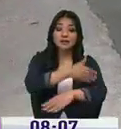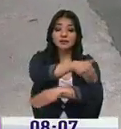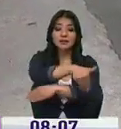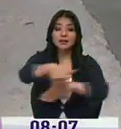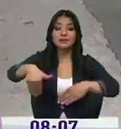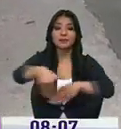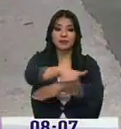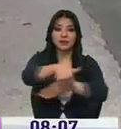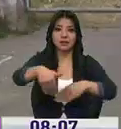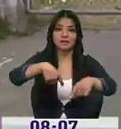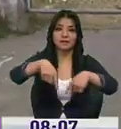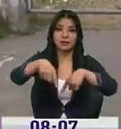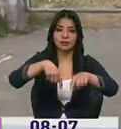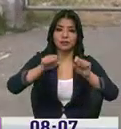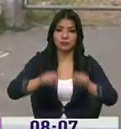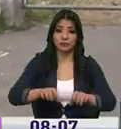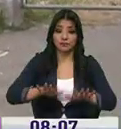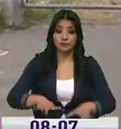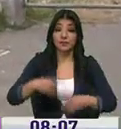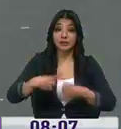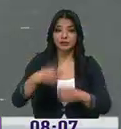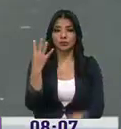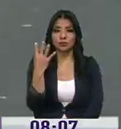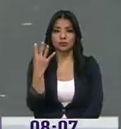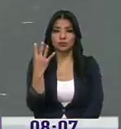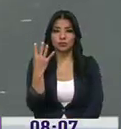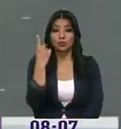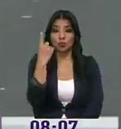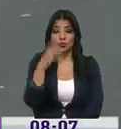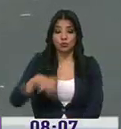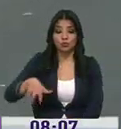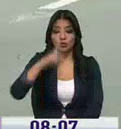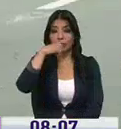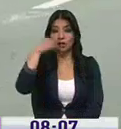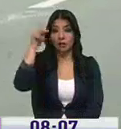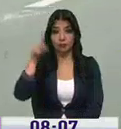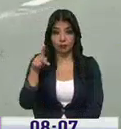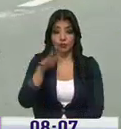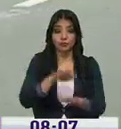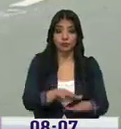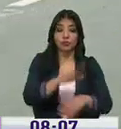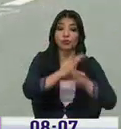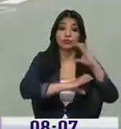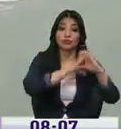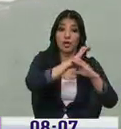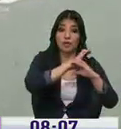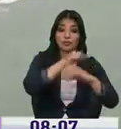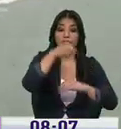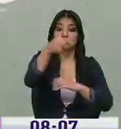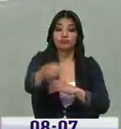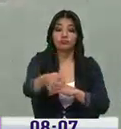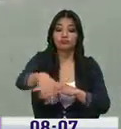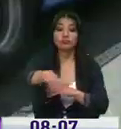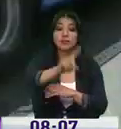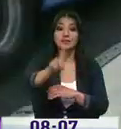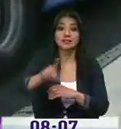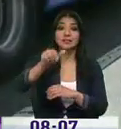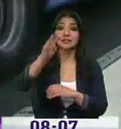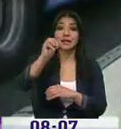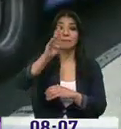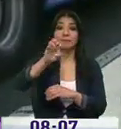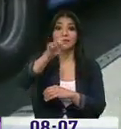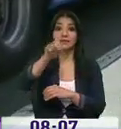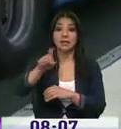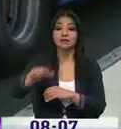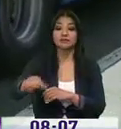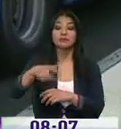restricción vehicular. En Quito existen 4, uno en el sector de Carapungo, otro en el Condado, el siguiente en la zona de Zambisa y el último junto al